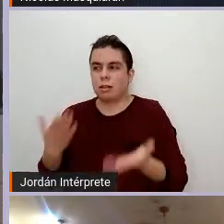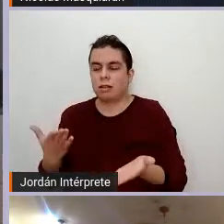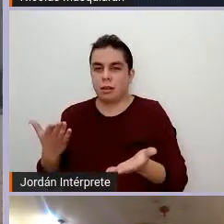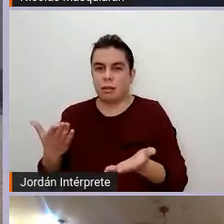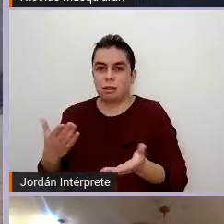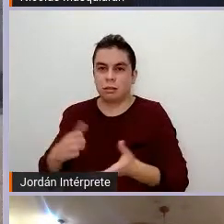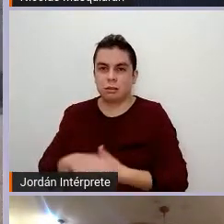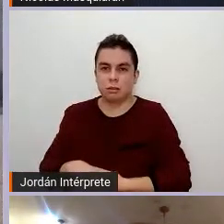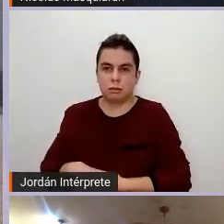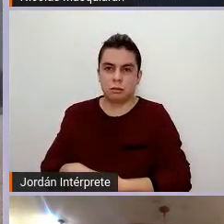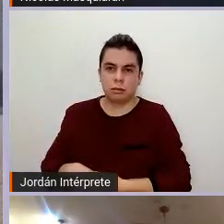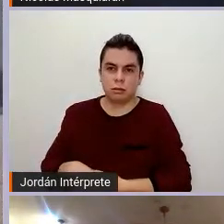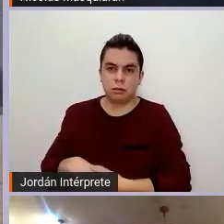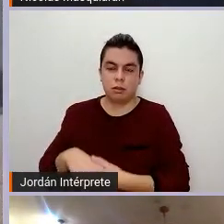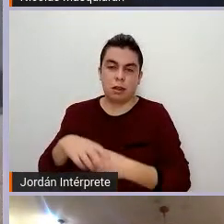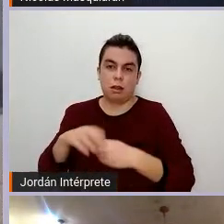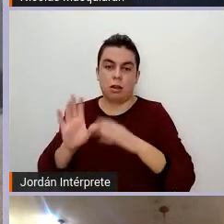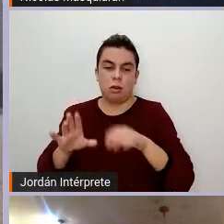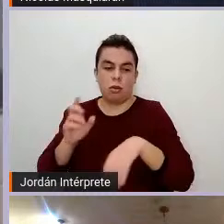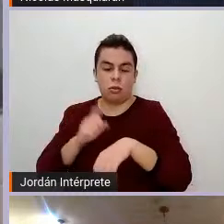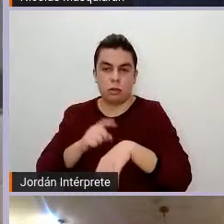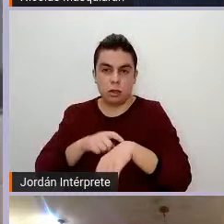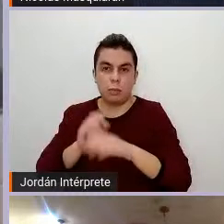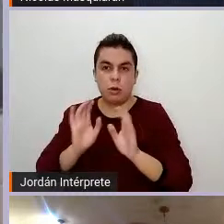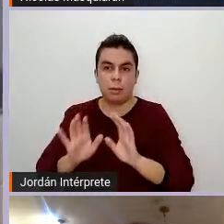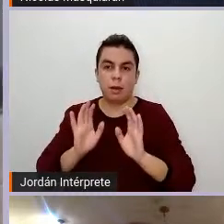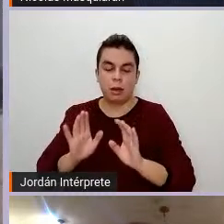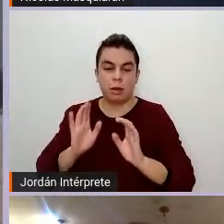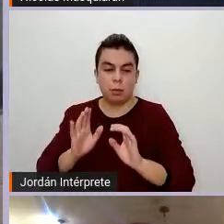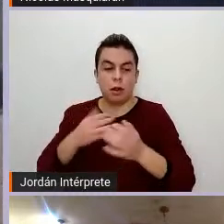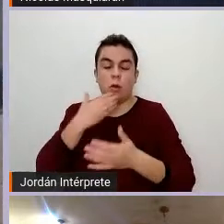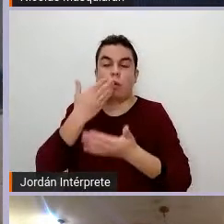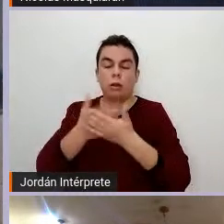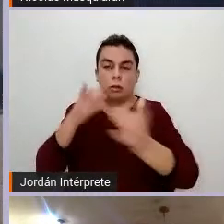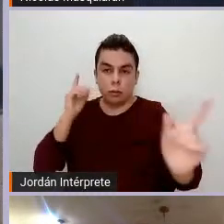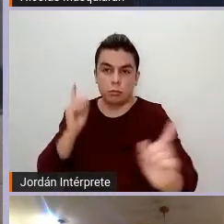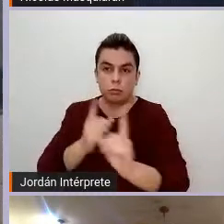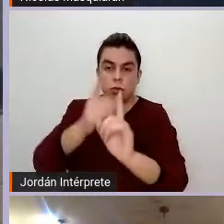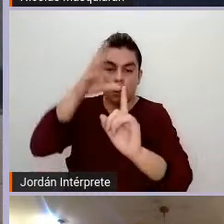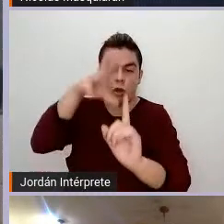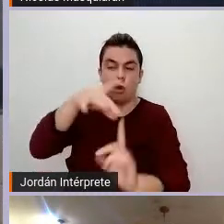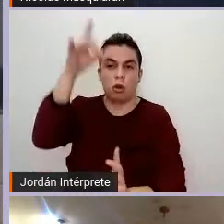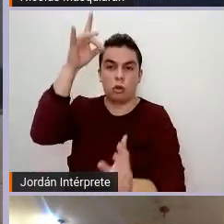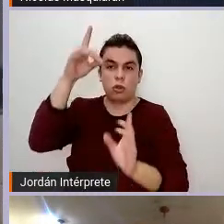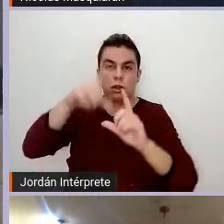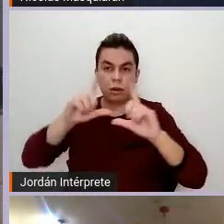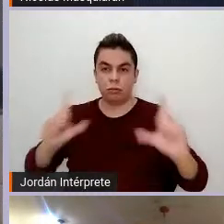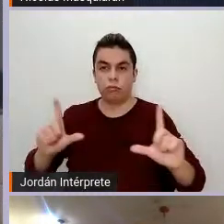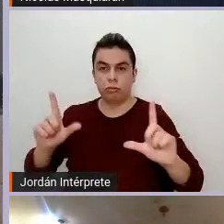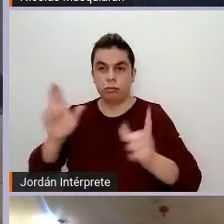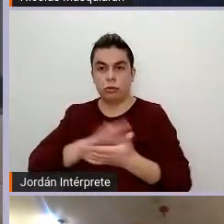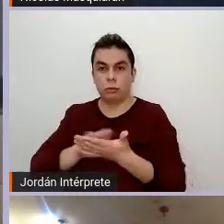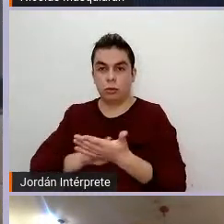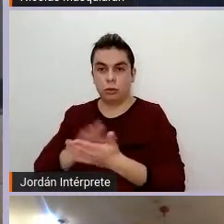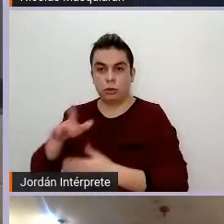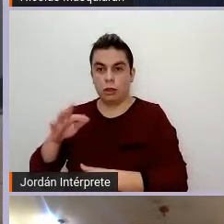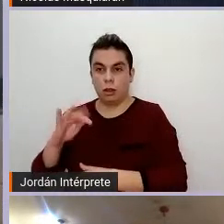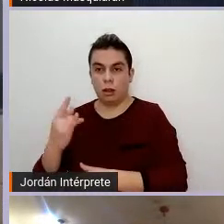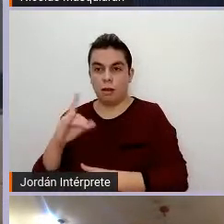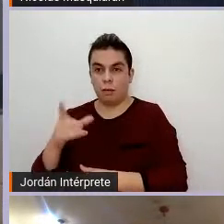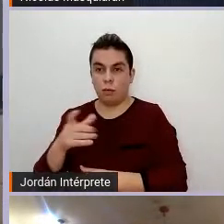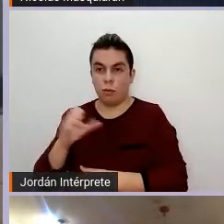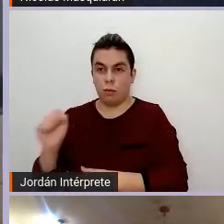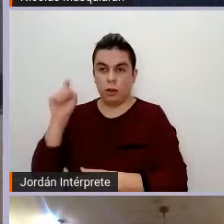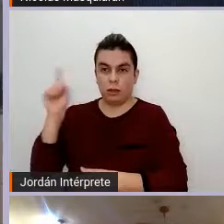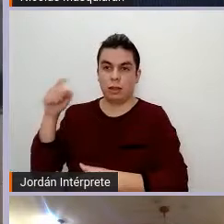bueno, es cuestión de tiempo llegar a ellas, conocerlas, analizarlas, como es el caso, por ejemplo, de esta fuga que ella pintó, por